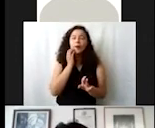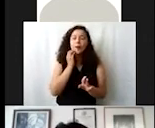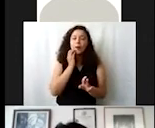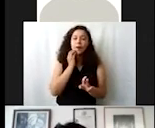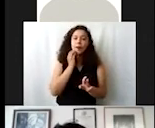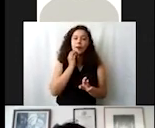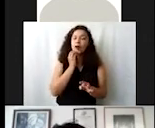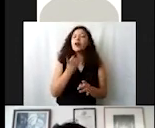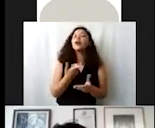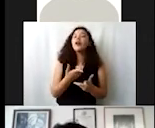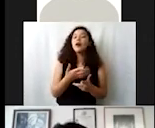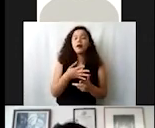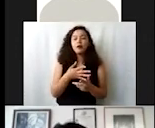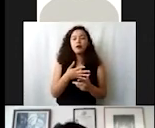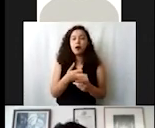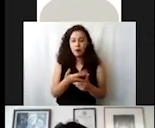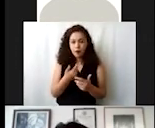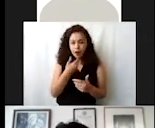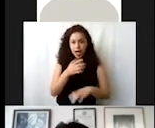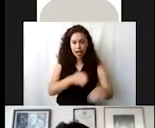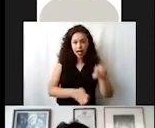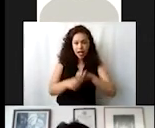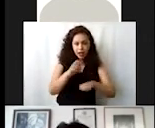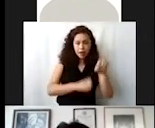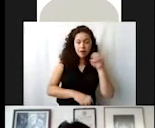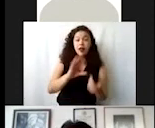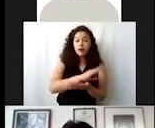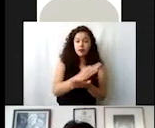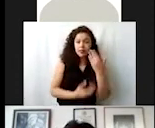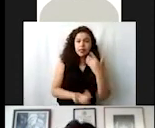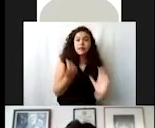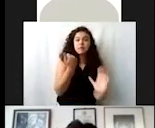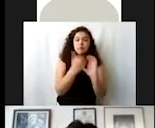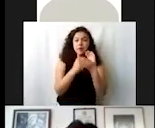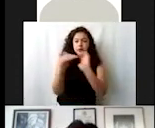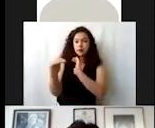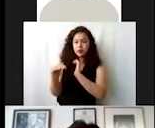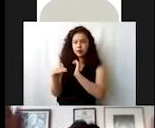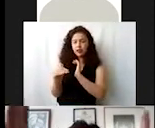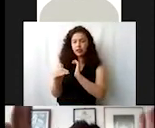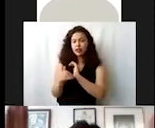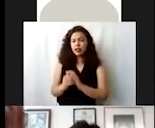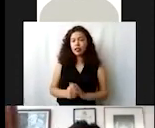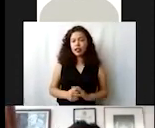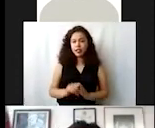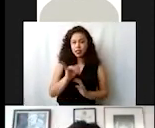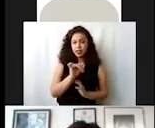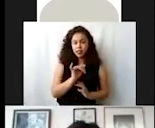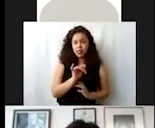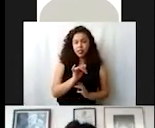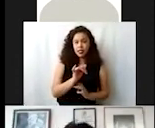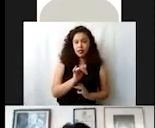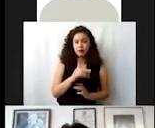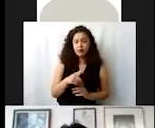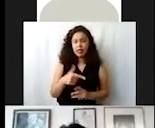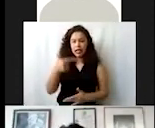son empresas que emiten comprobantes fiscales, pero hagan de cuenta que esta es la lista